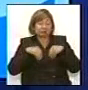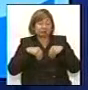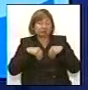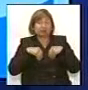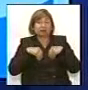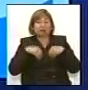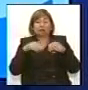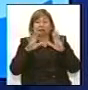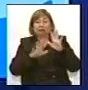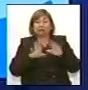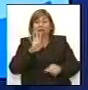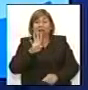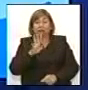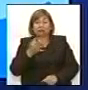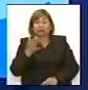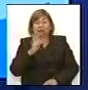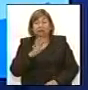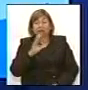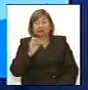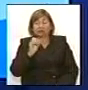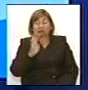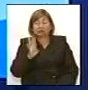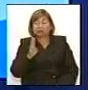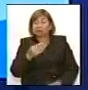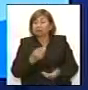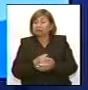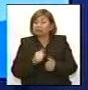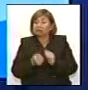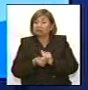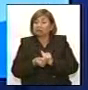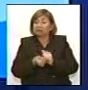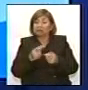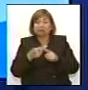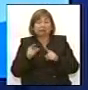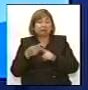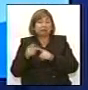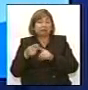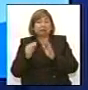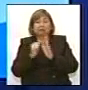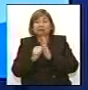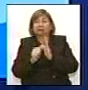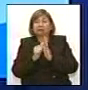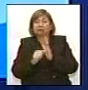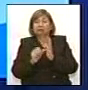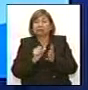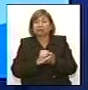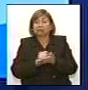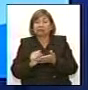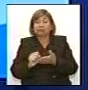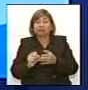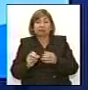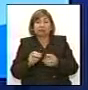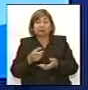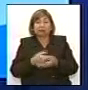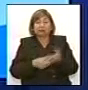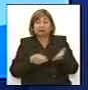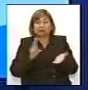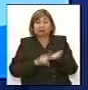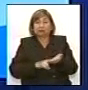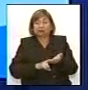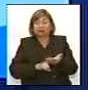legislativo 1454 que propone modificar varios artículos de la Ley del Sistema Nacional de